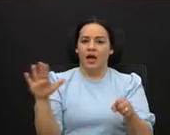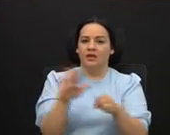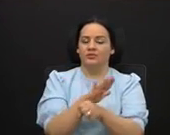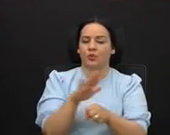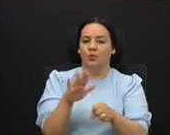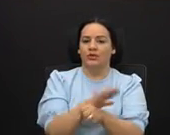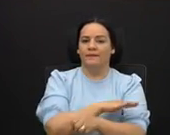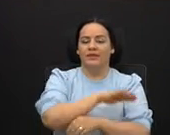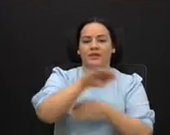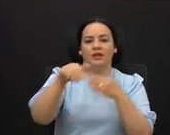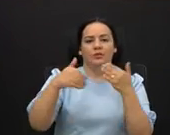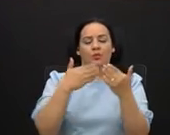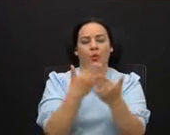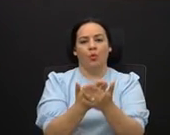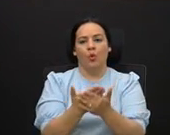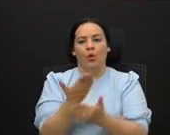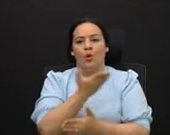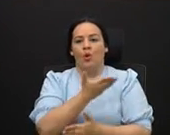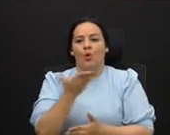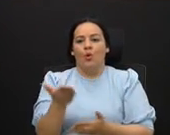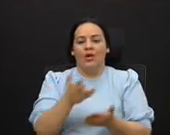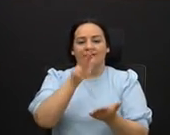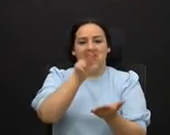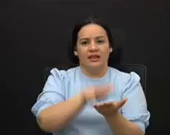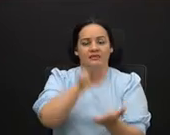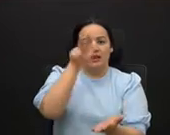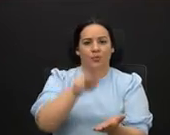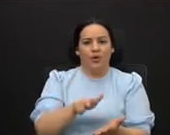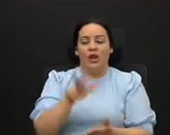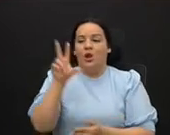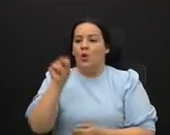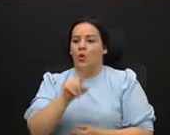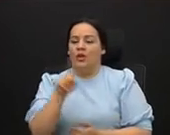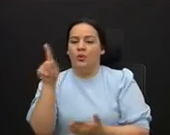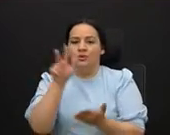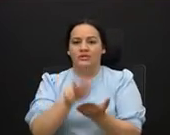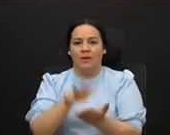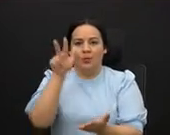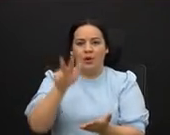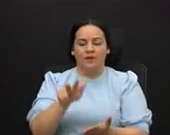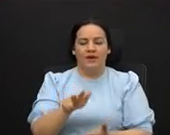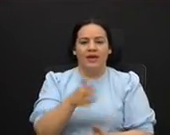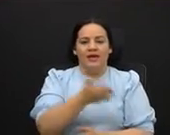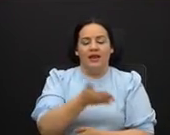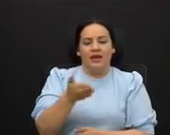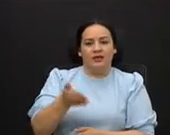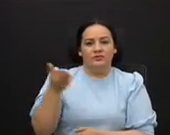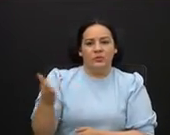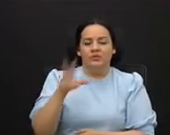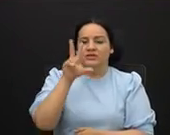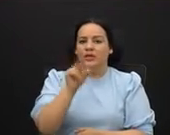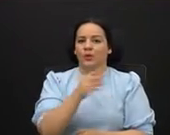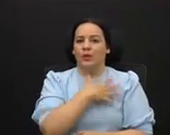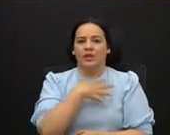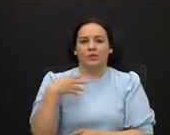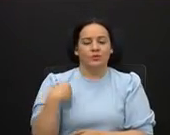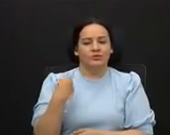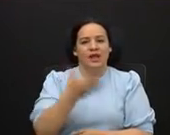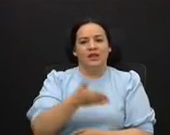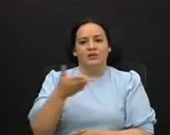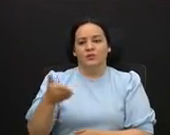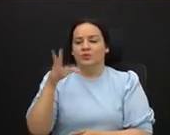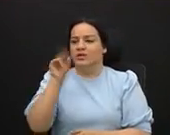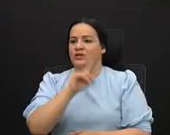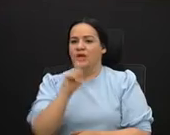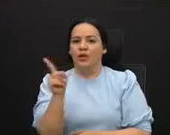absolutamente todo lo que se les aprueba, lo que no se les aprueba, las cosas que no les gustan, las cosas que no